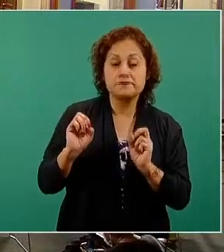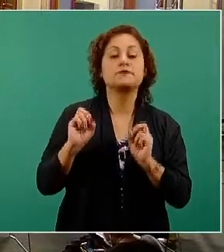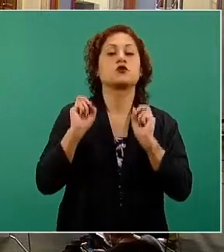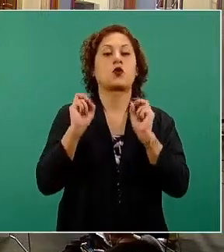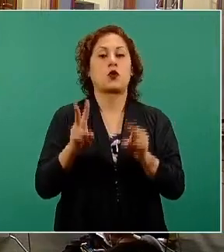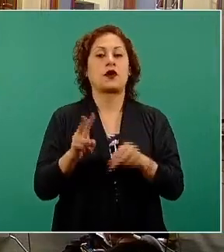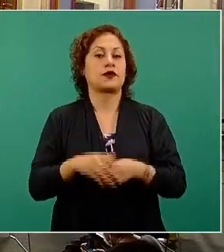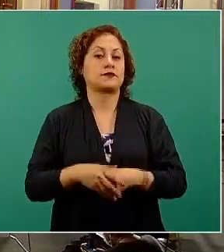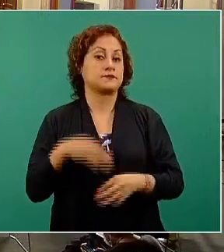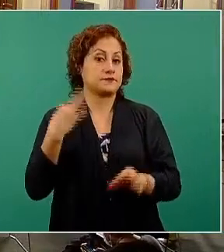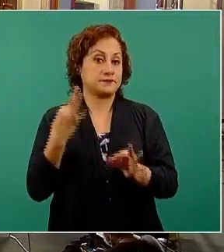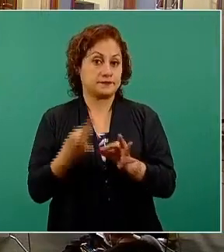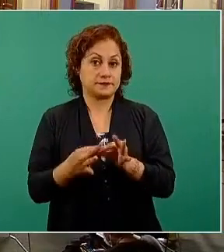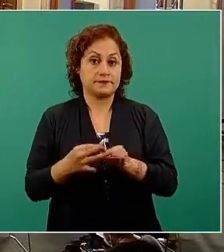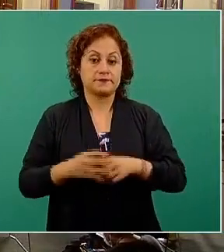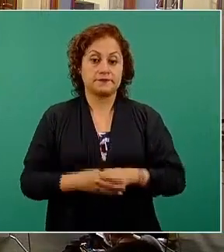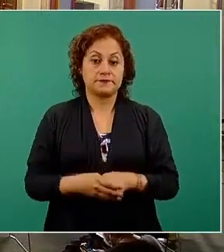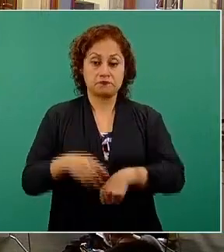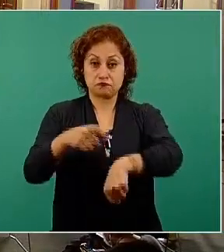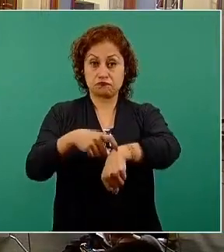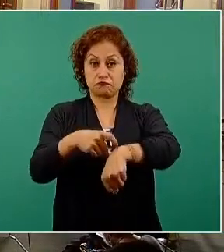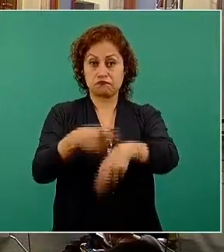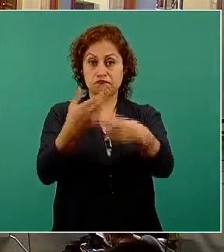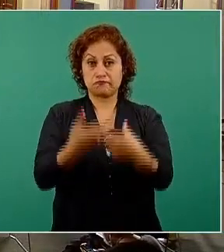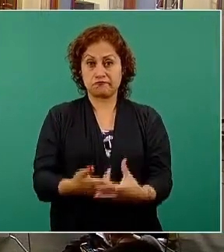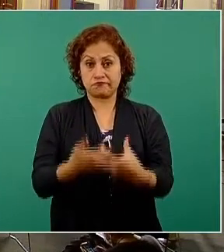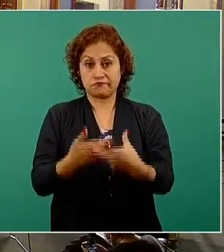pues tenemos tiempo.